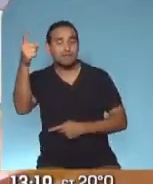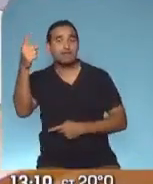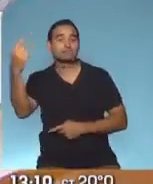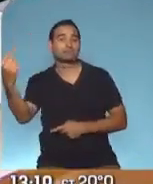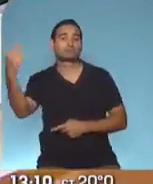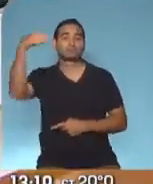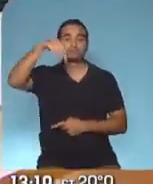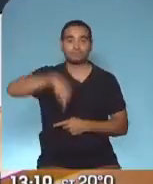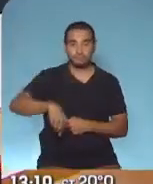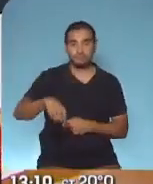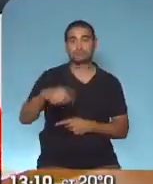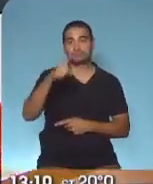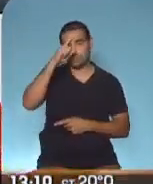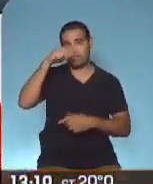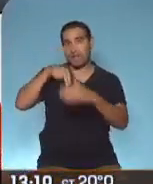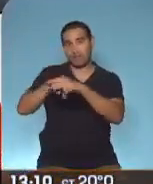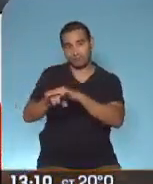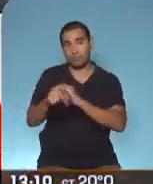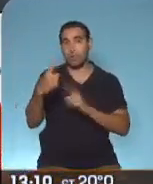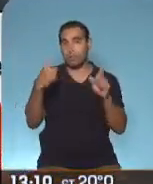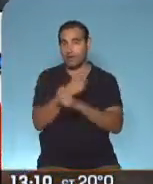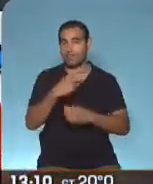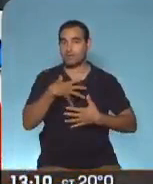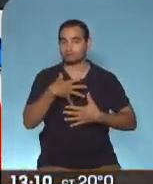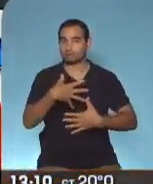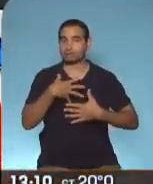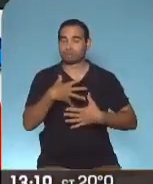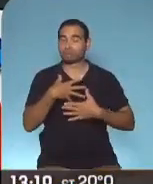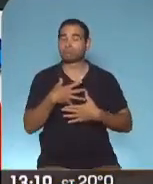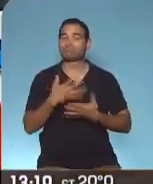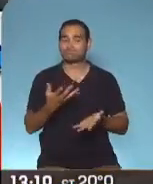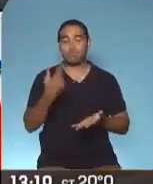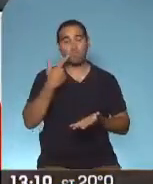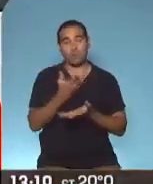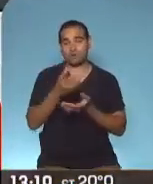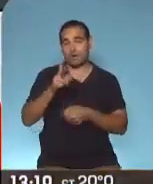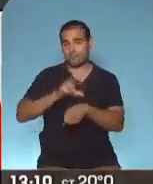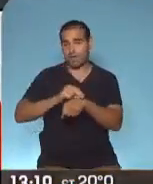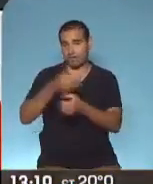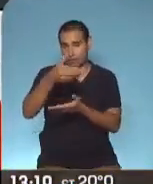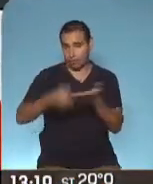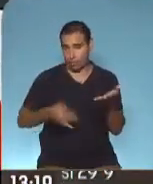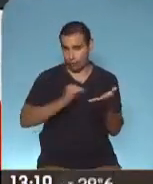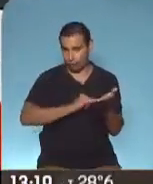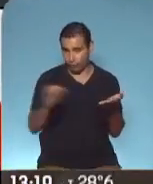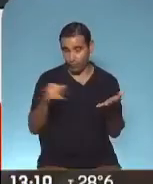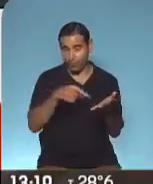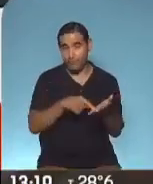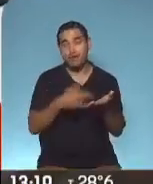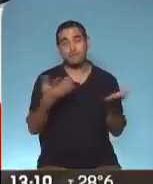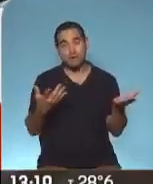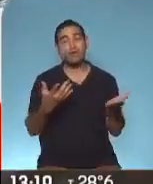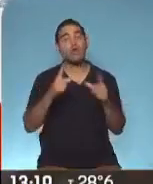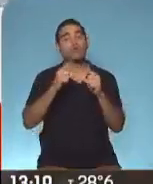un centro médico debido a sus complicaciones respiratorias. Esto es lo que indica el parte oficial y de esta manera el número